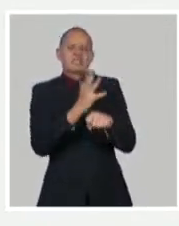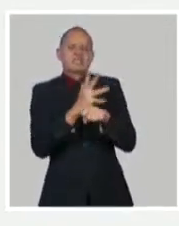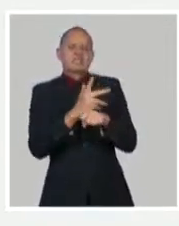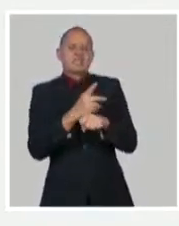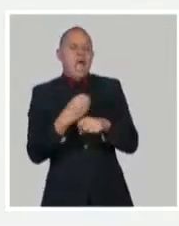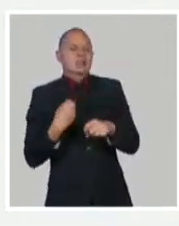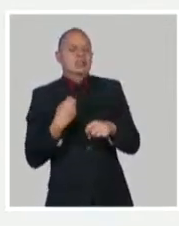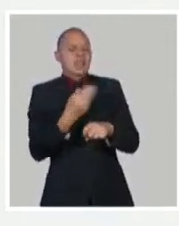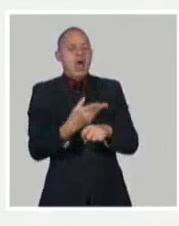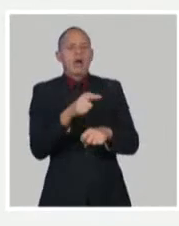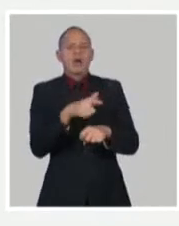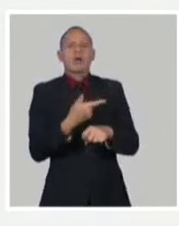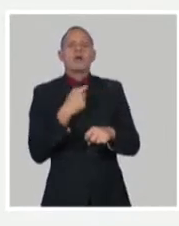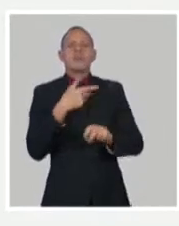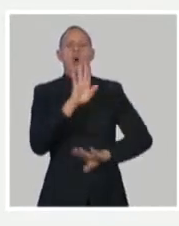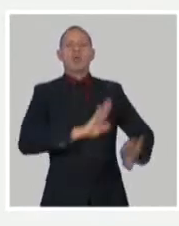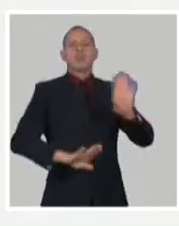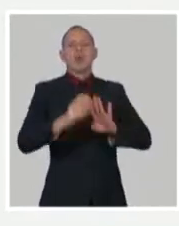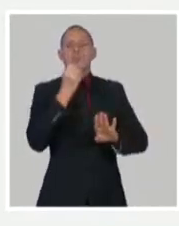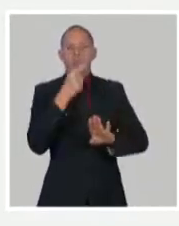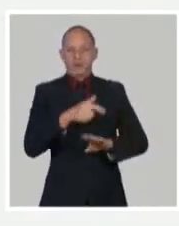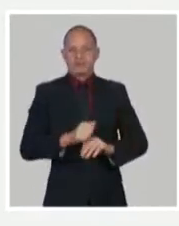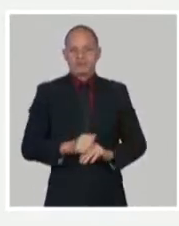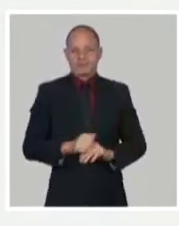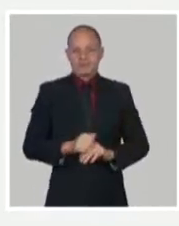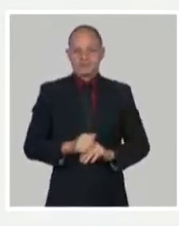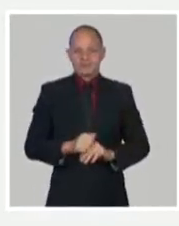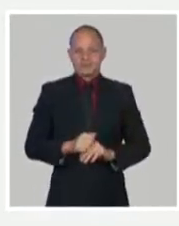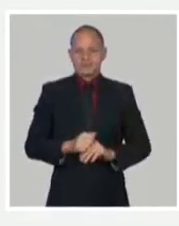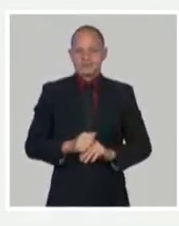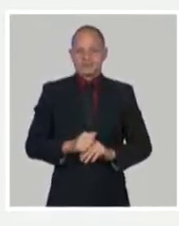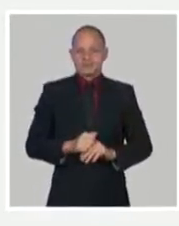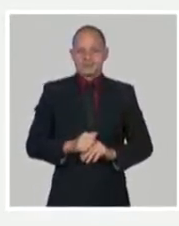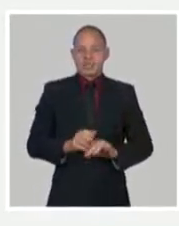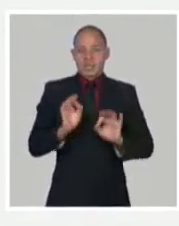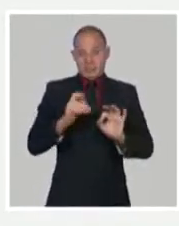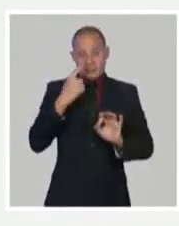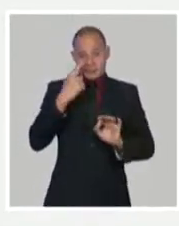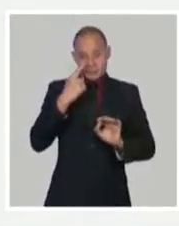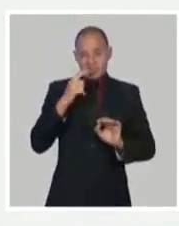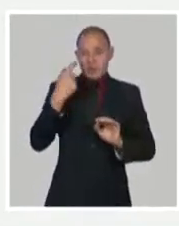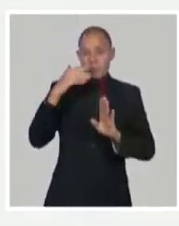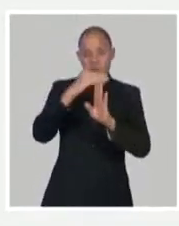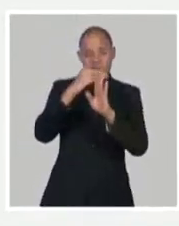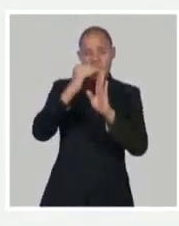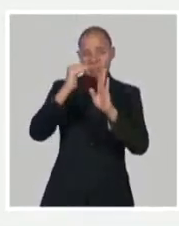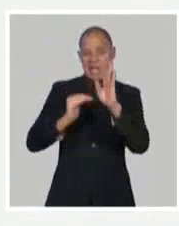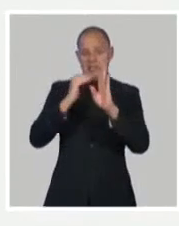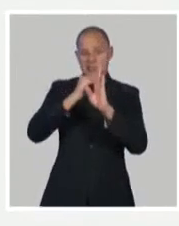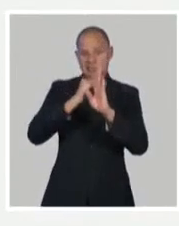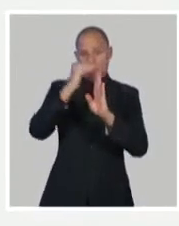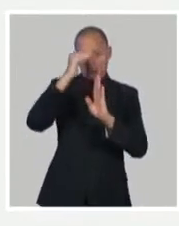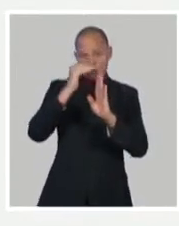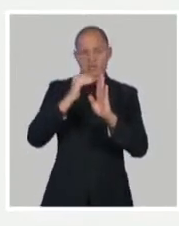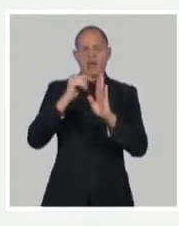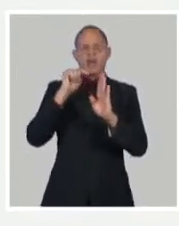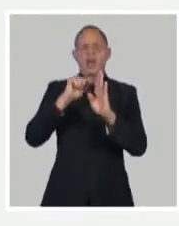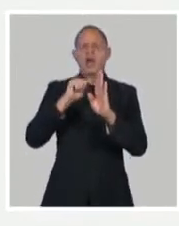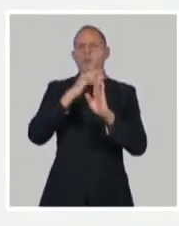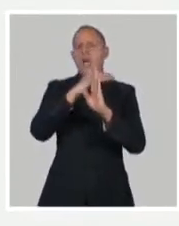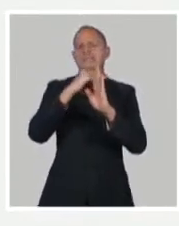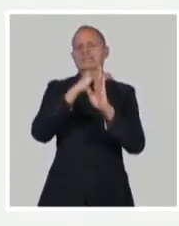decir, a ese cuadro arriba, ¿no? Al menos a la media de ese cuadro, e idealmente a la